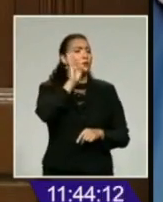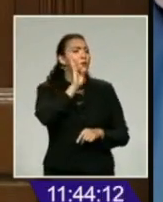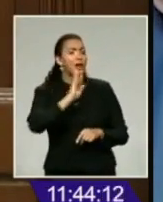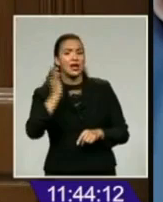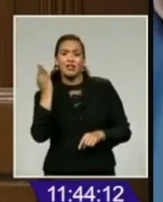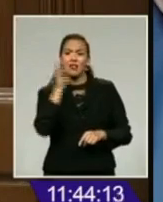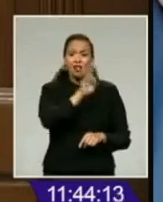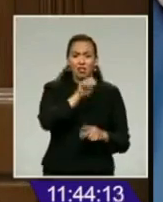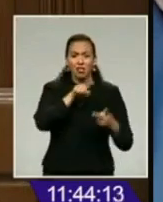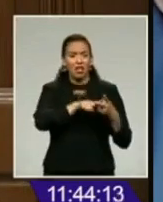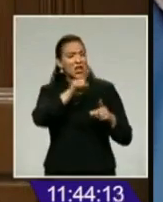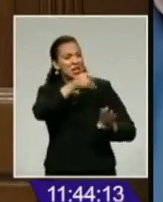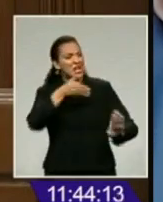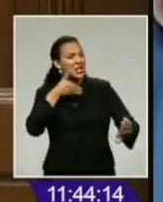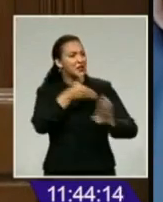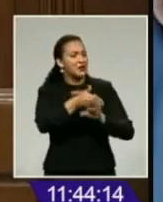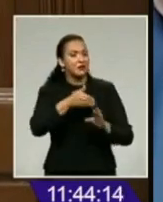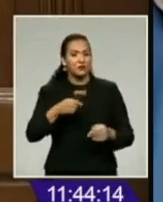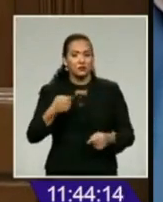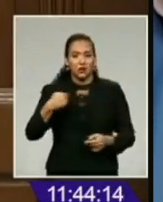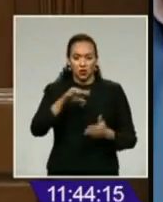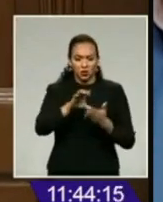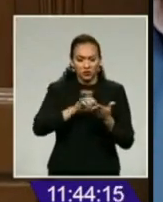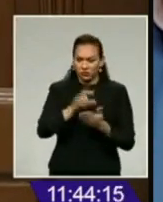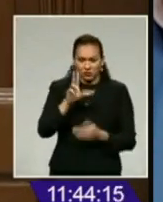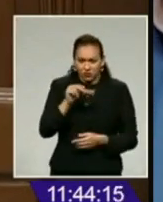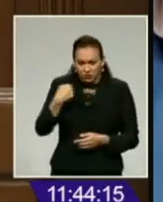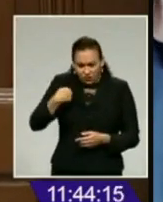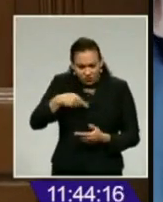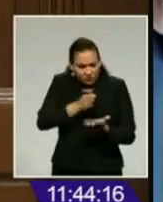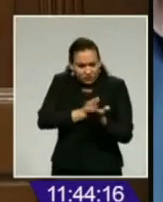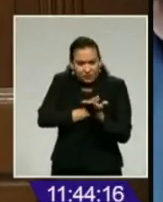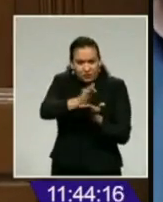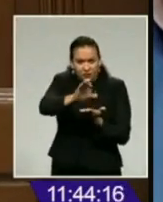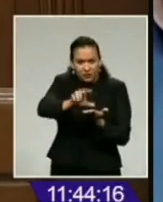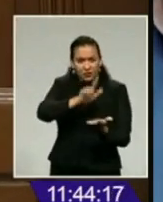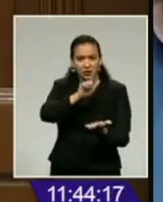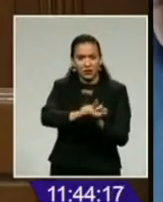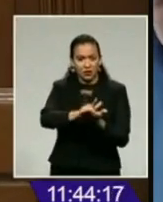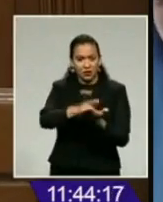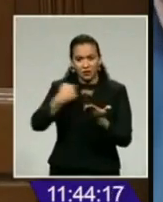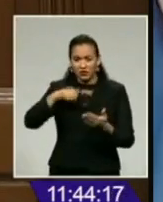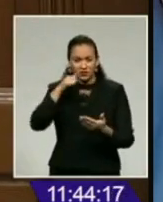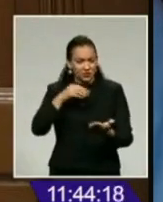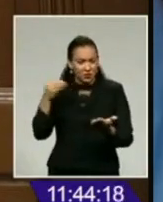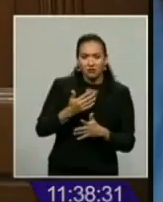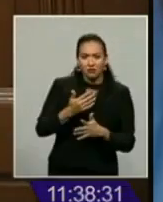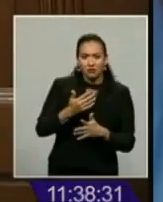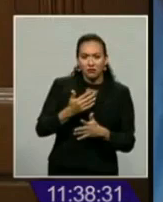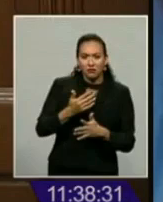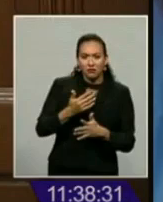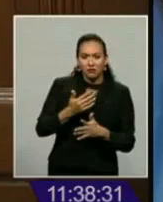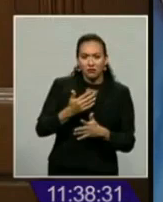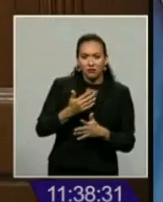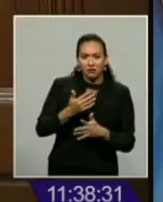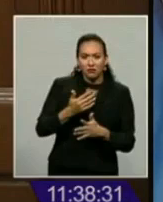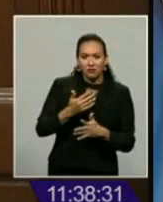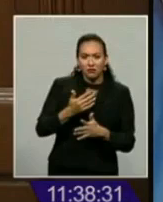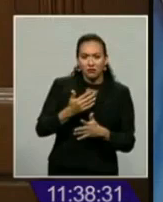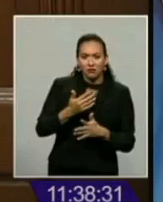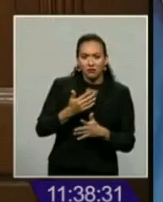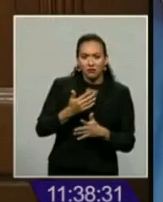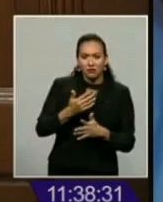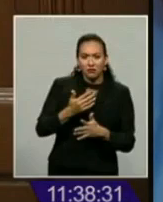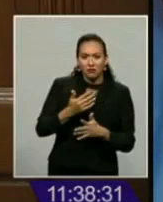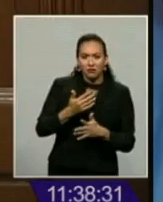da tremendo cerrón de hocico, la exhibe ante el pueblo de México. Pues vamos a ver qué es lo que